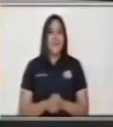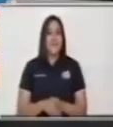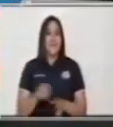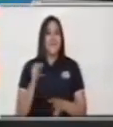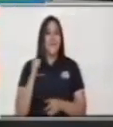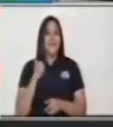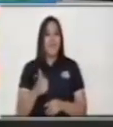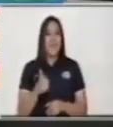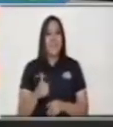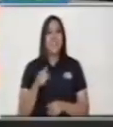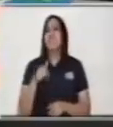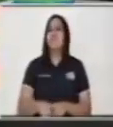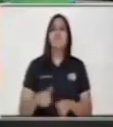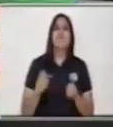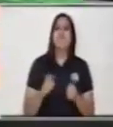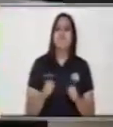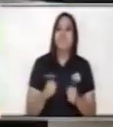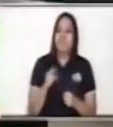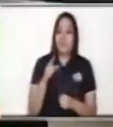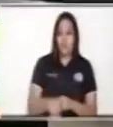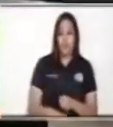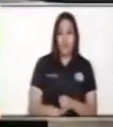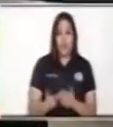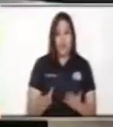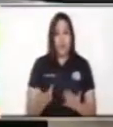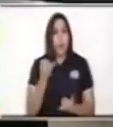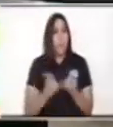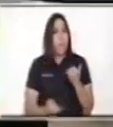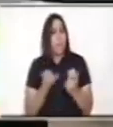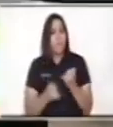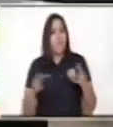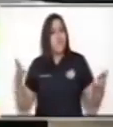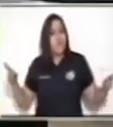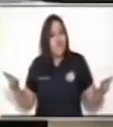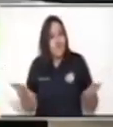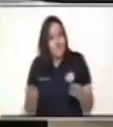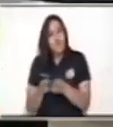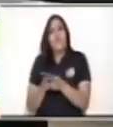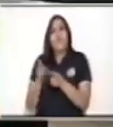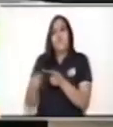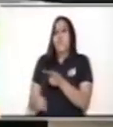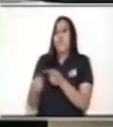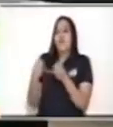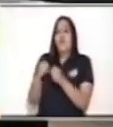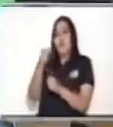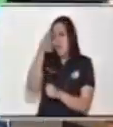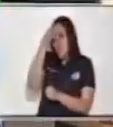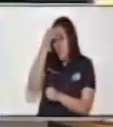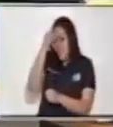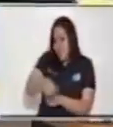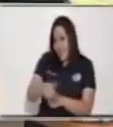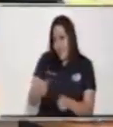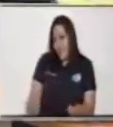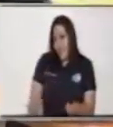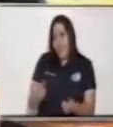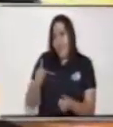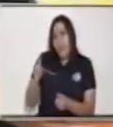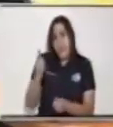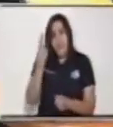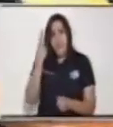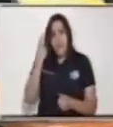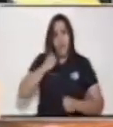Perfecto. ¿Qué hicimos hoy? Vamos a terminar y hacer un resumen de todo lo que hicimos. Primero,